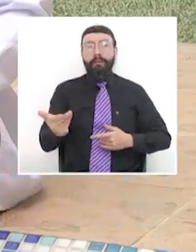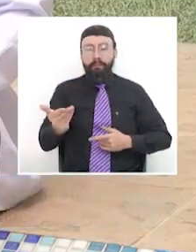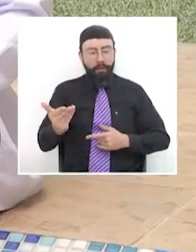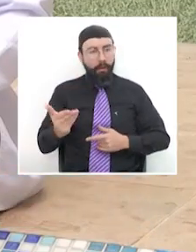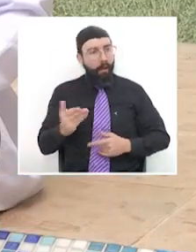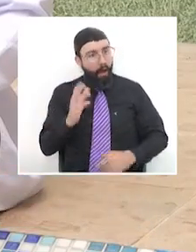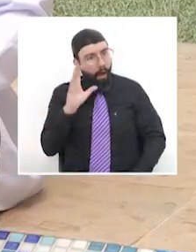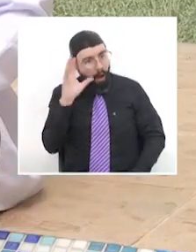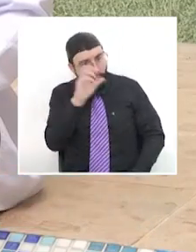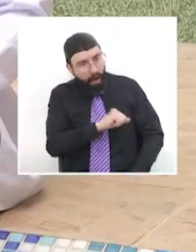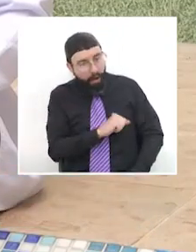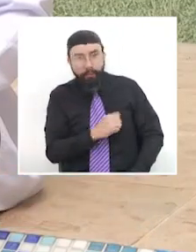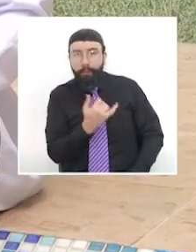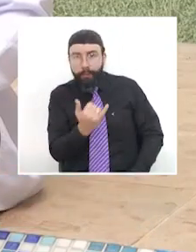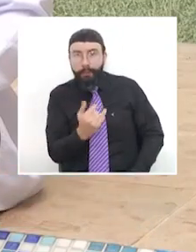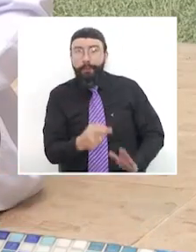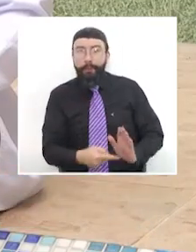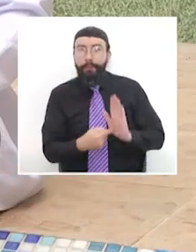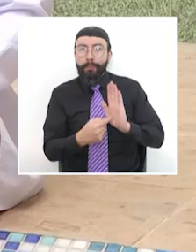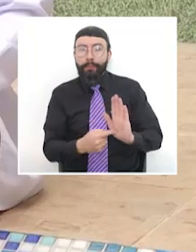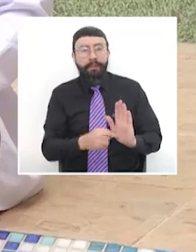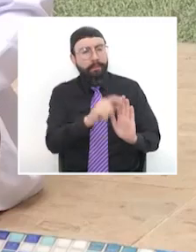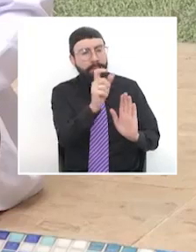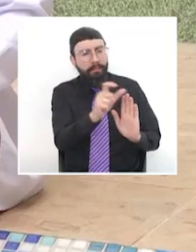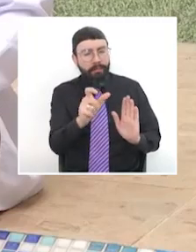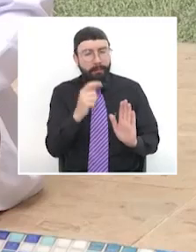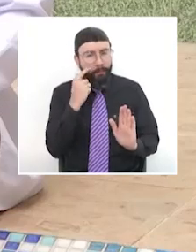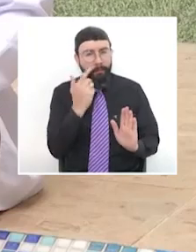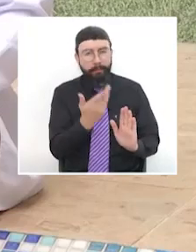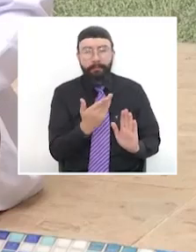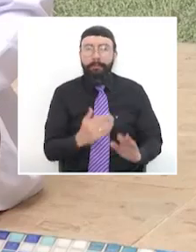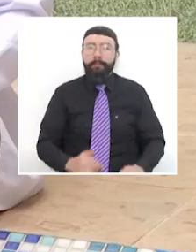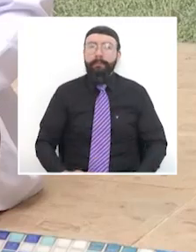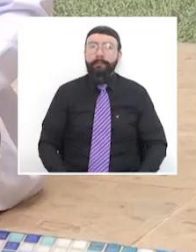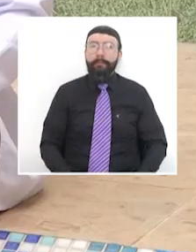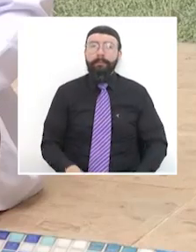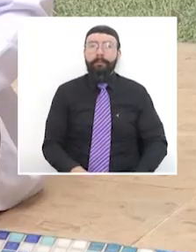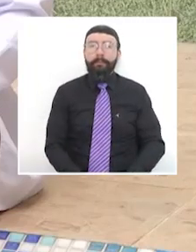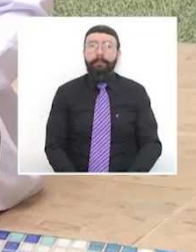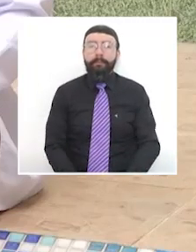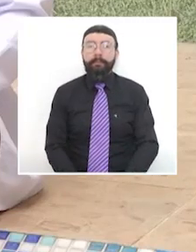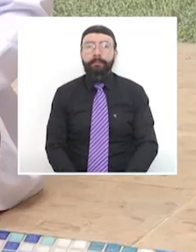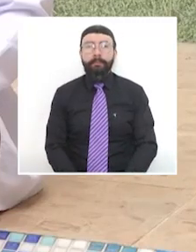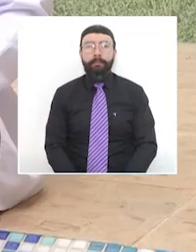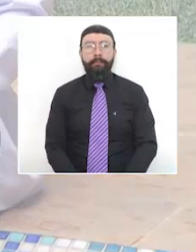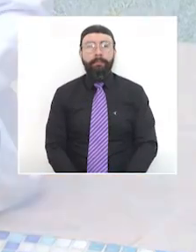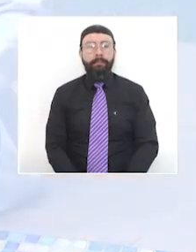a sorprenderse al ver los resultados de estos diagnósticos ecográficos preventivos.